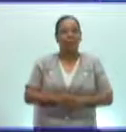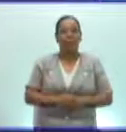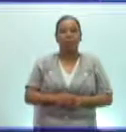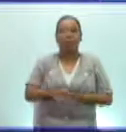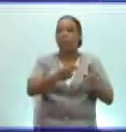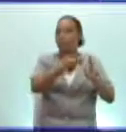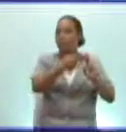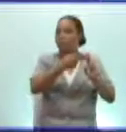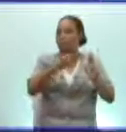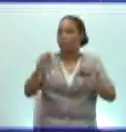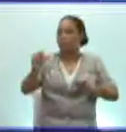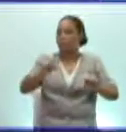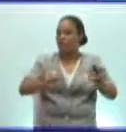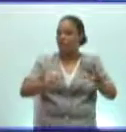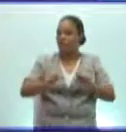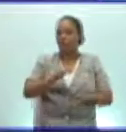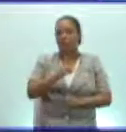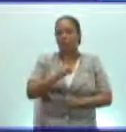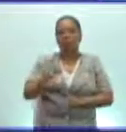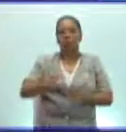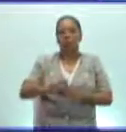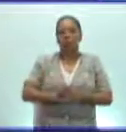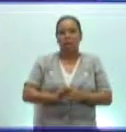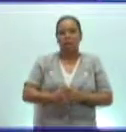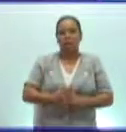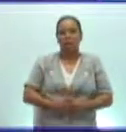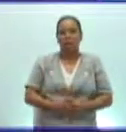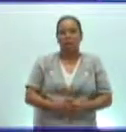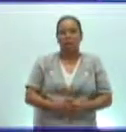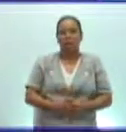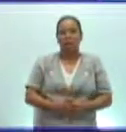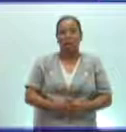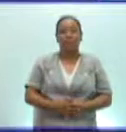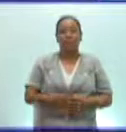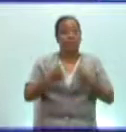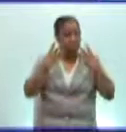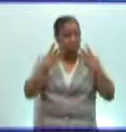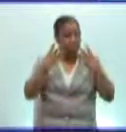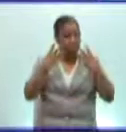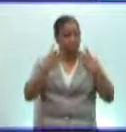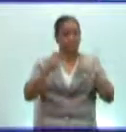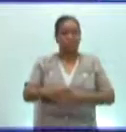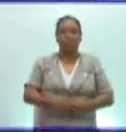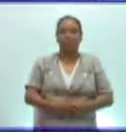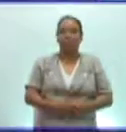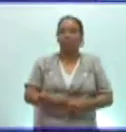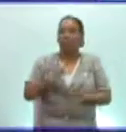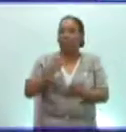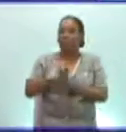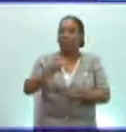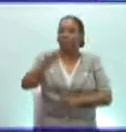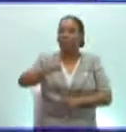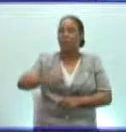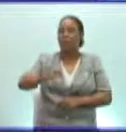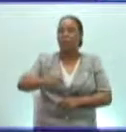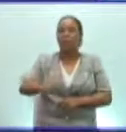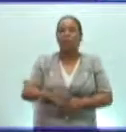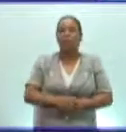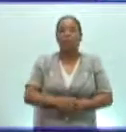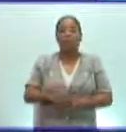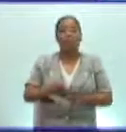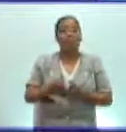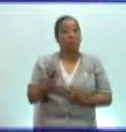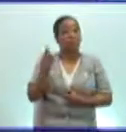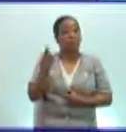de química 11º grado. Sería importante que comencemos hoy, porque nos va a hacer